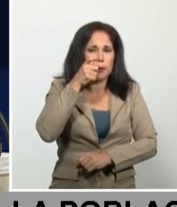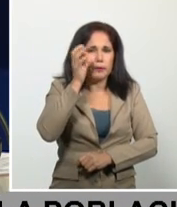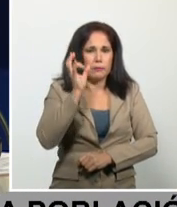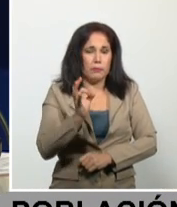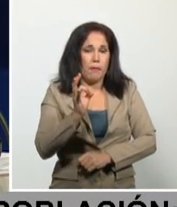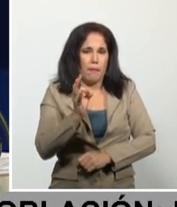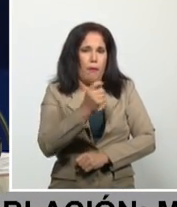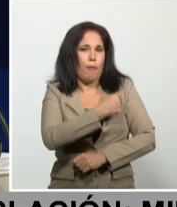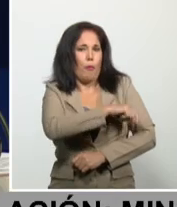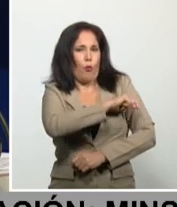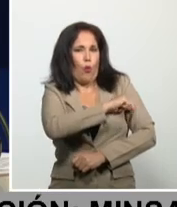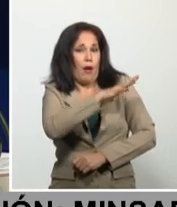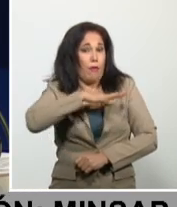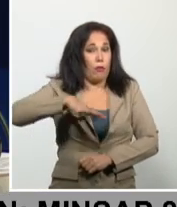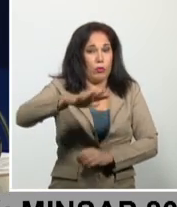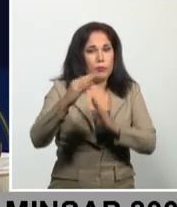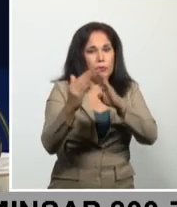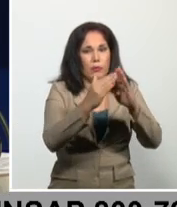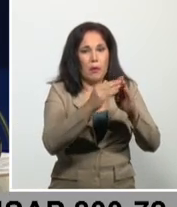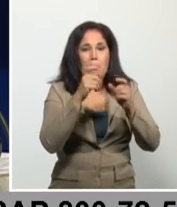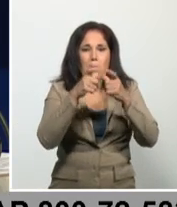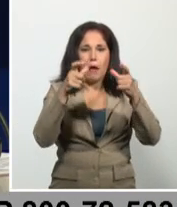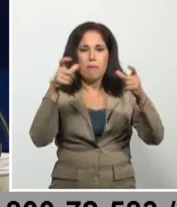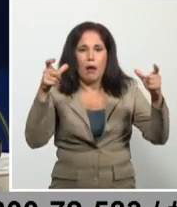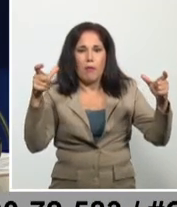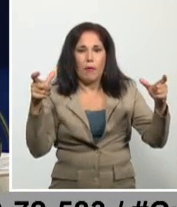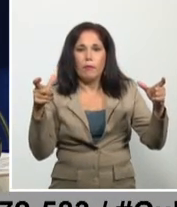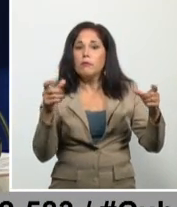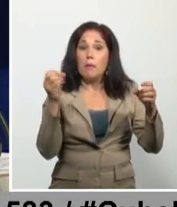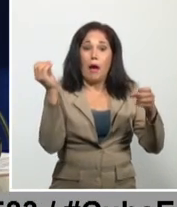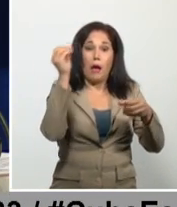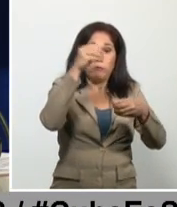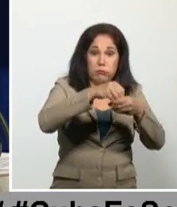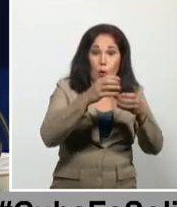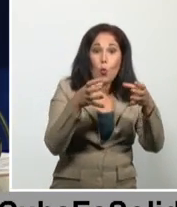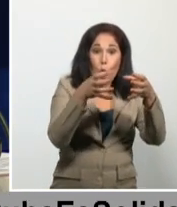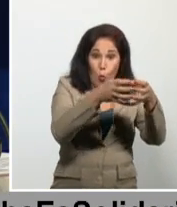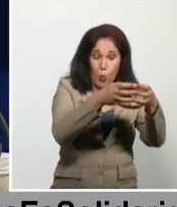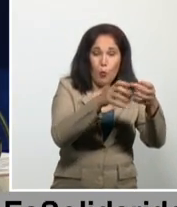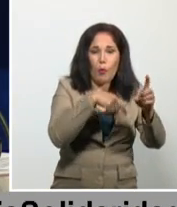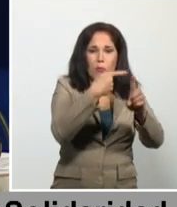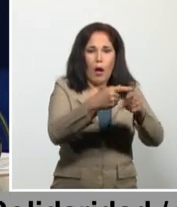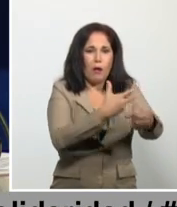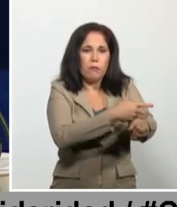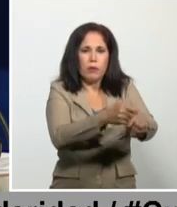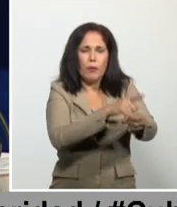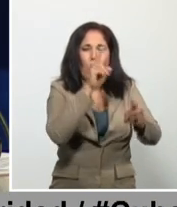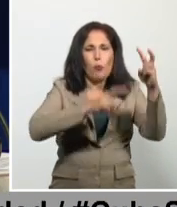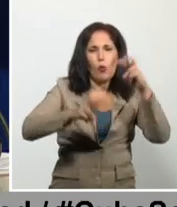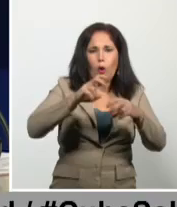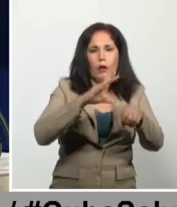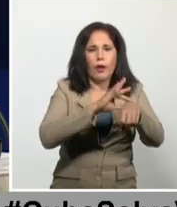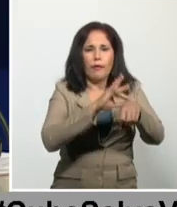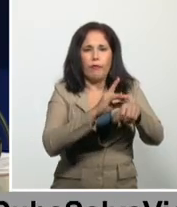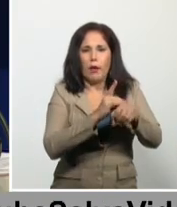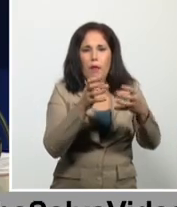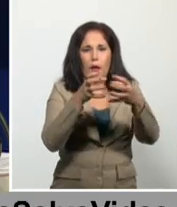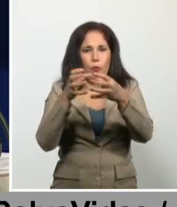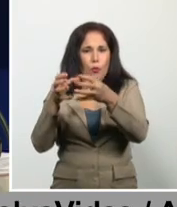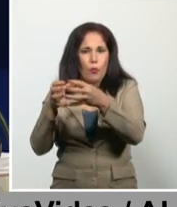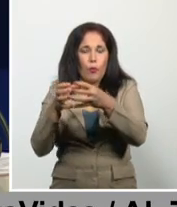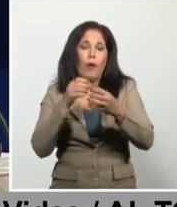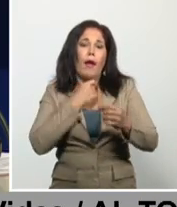importante, o sea, incrementamos cada vez nuevos grupos, buscando personas enfermas entre grupos de